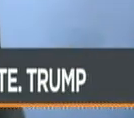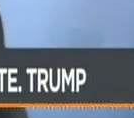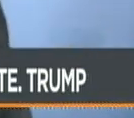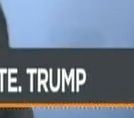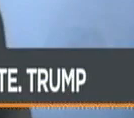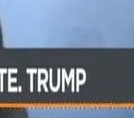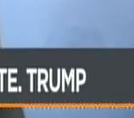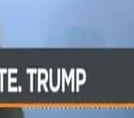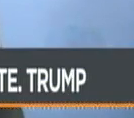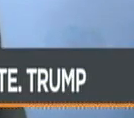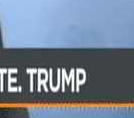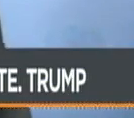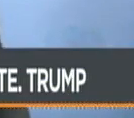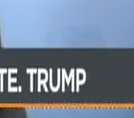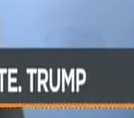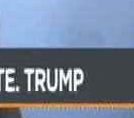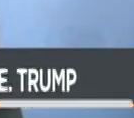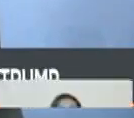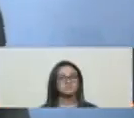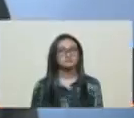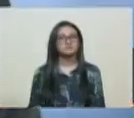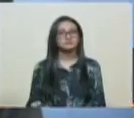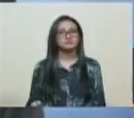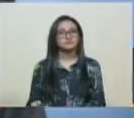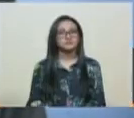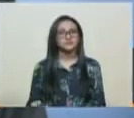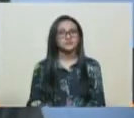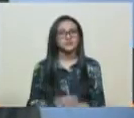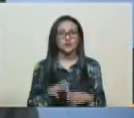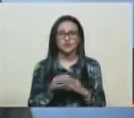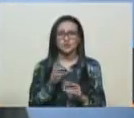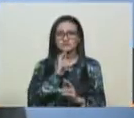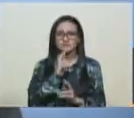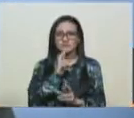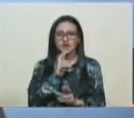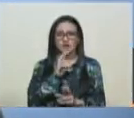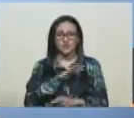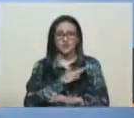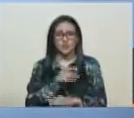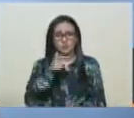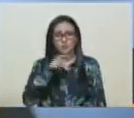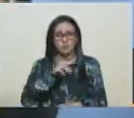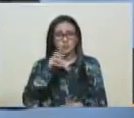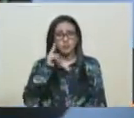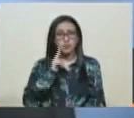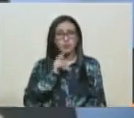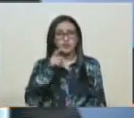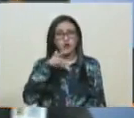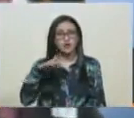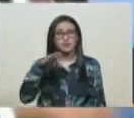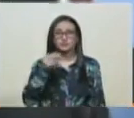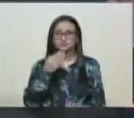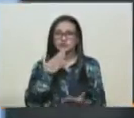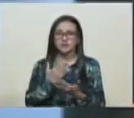en cualquier ámbito, en cualquier terreno y con toda la fortaleza moral del pueblo de Bolívar y del pueblo de Chávez. Muchas